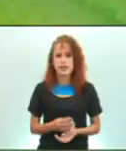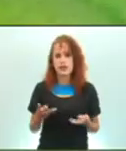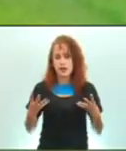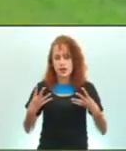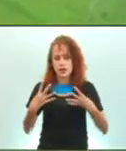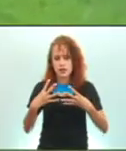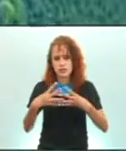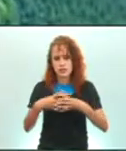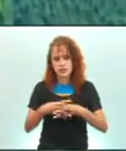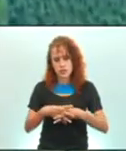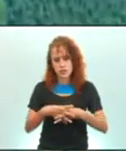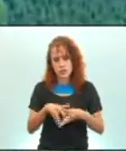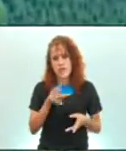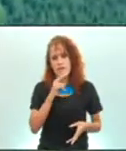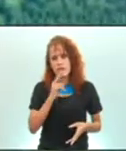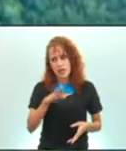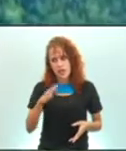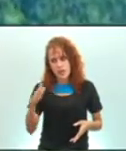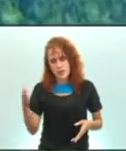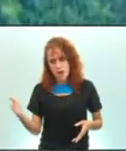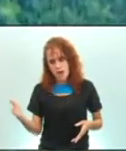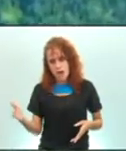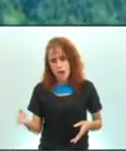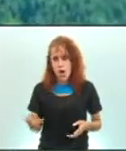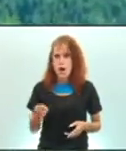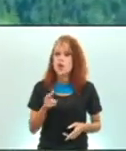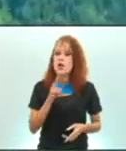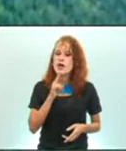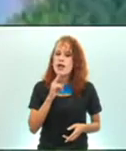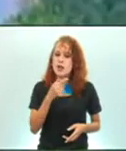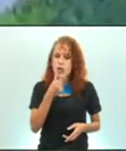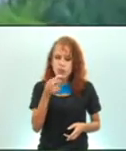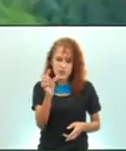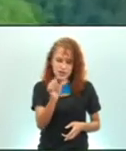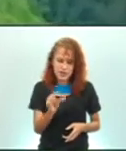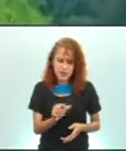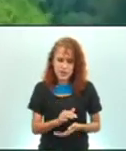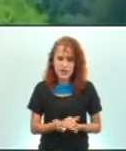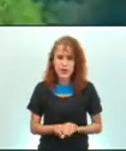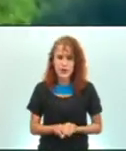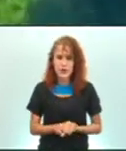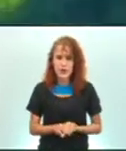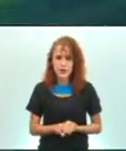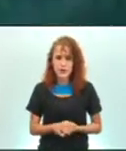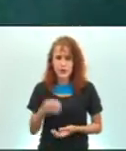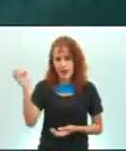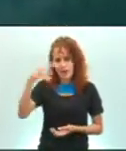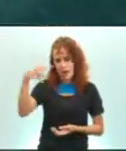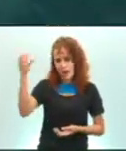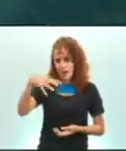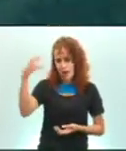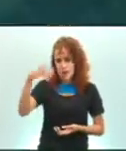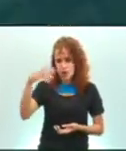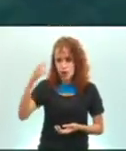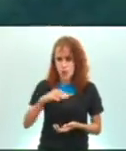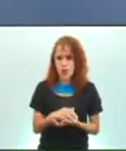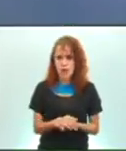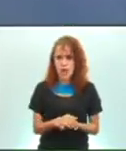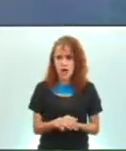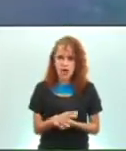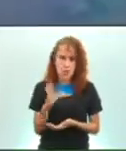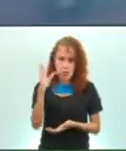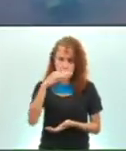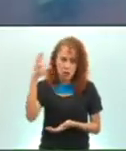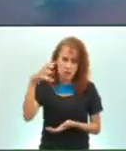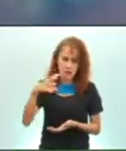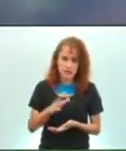La relación del mar con el agua dulce no es tan fácilmente visible como en los casos de los huracanes, las precipitaciones intensas o